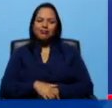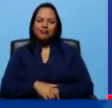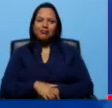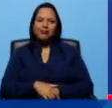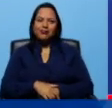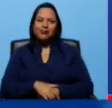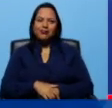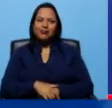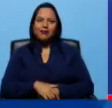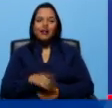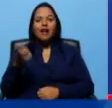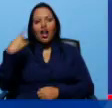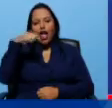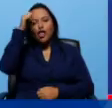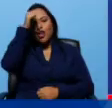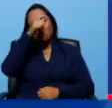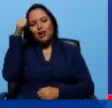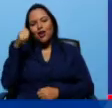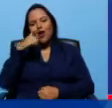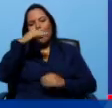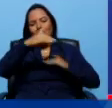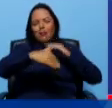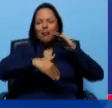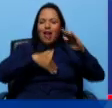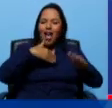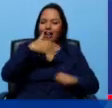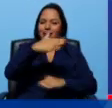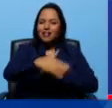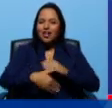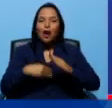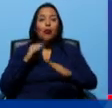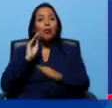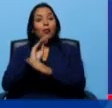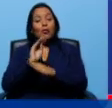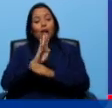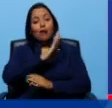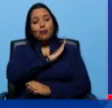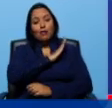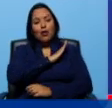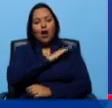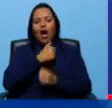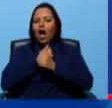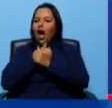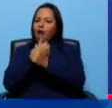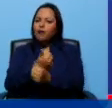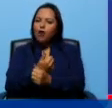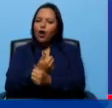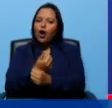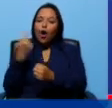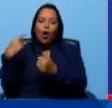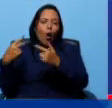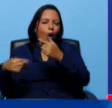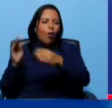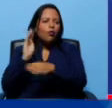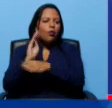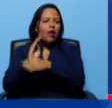Ayer fue el domingo de playa. Cuidemos lo que tenemos, con amor. Las cosas se cuidan con